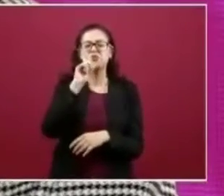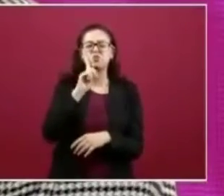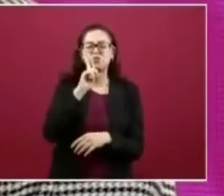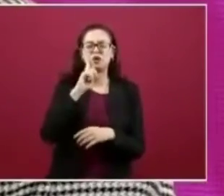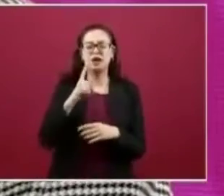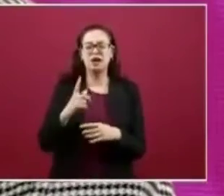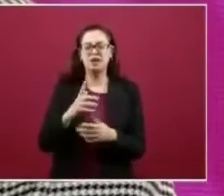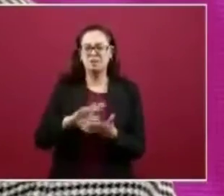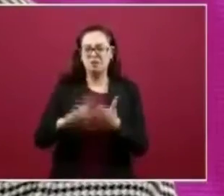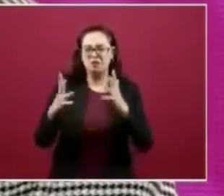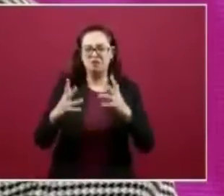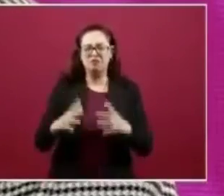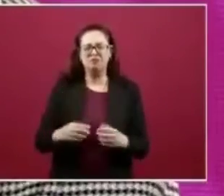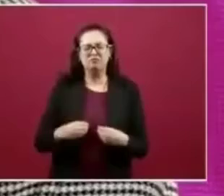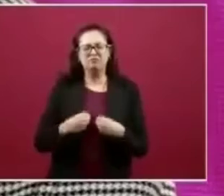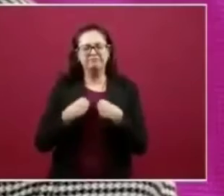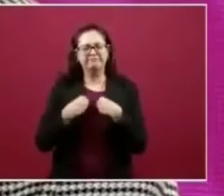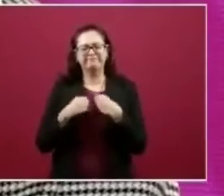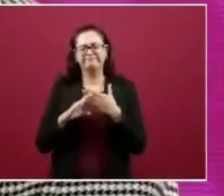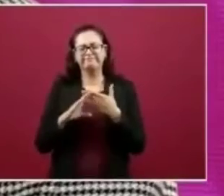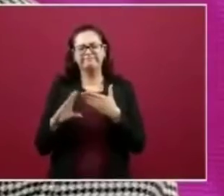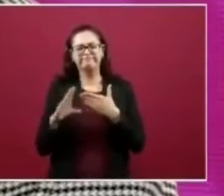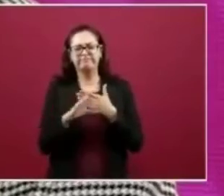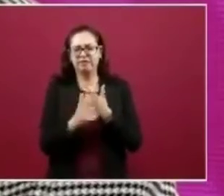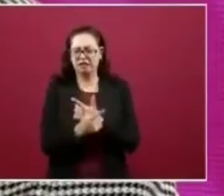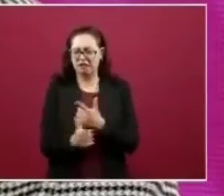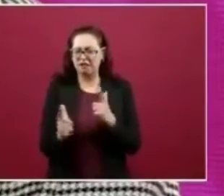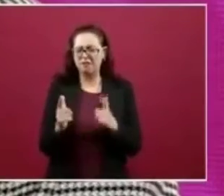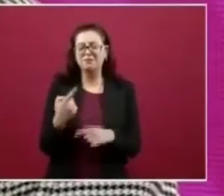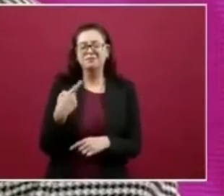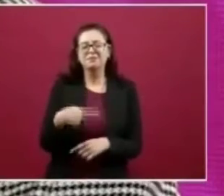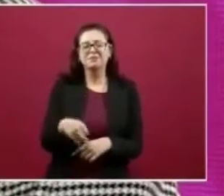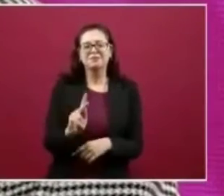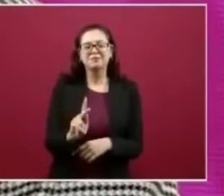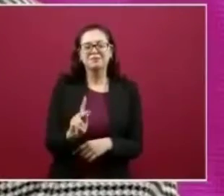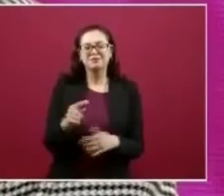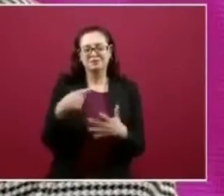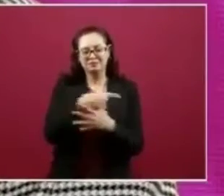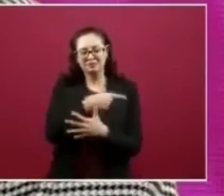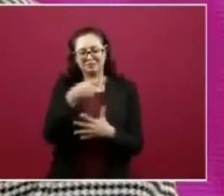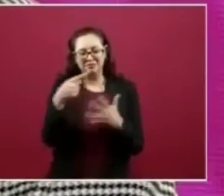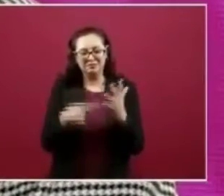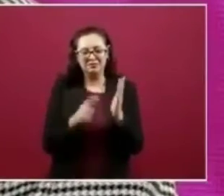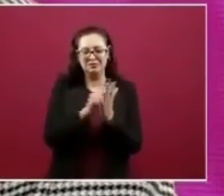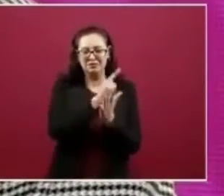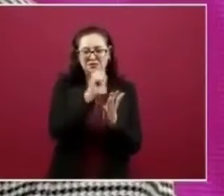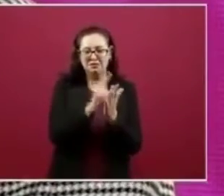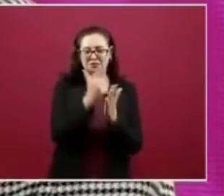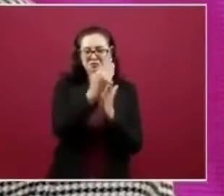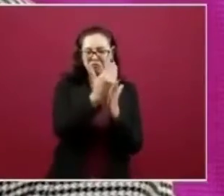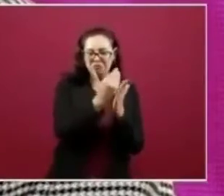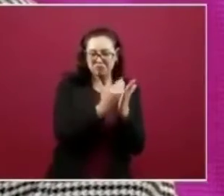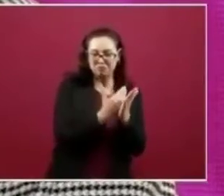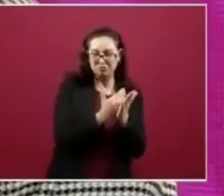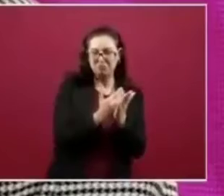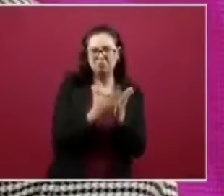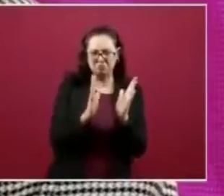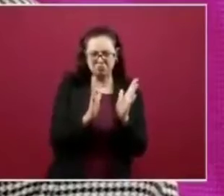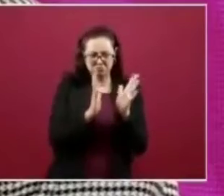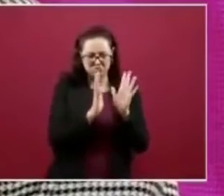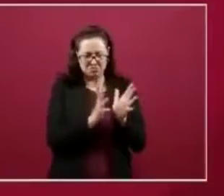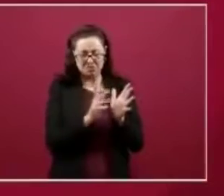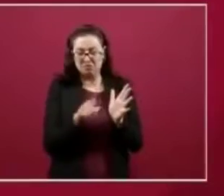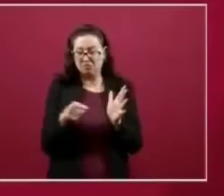violencia. Sin embargo, hemos de reconocer también que todo ello no ha tenido su efecto útil, que es el